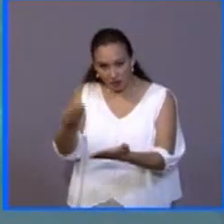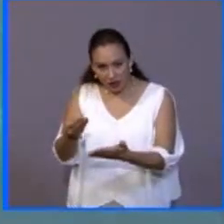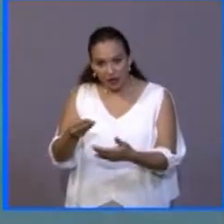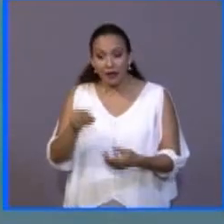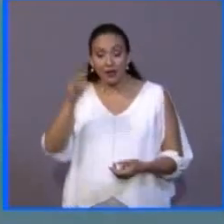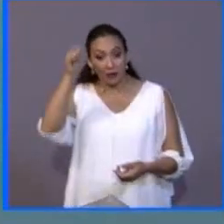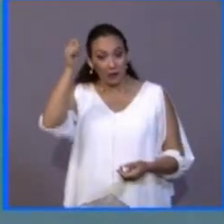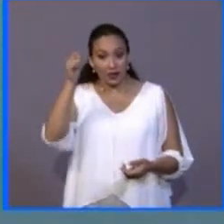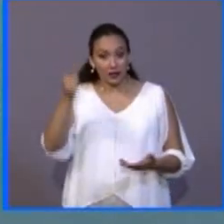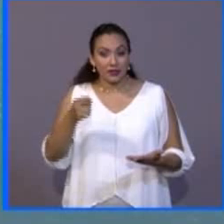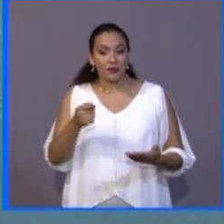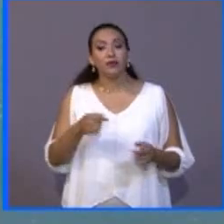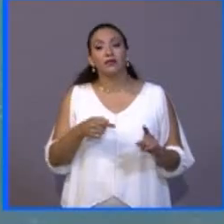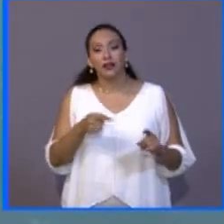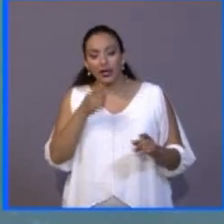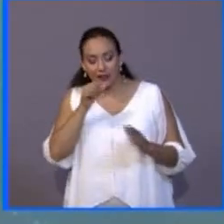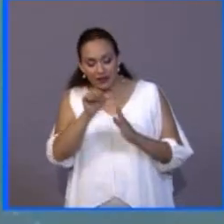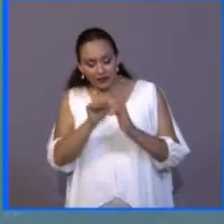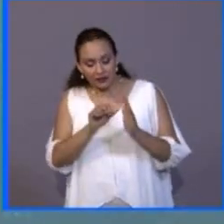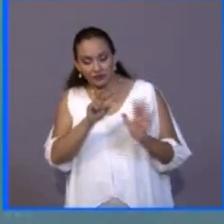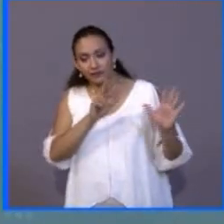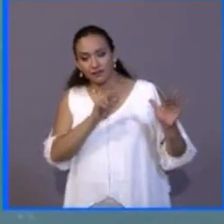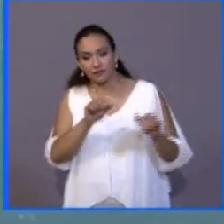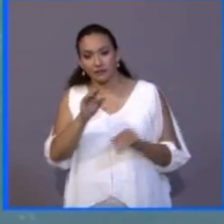de pensión, al que alude el artículo